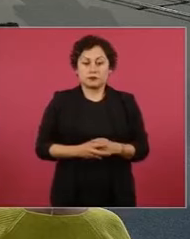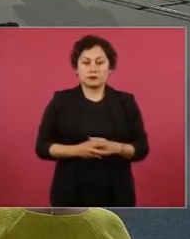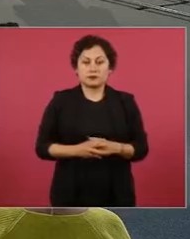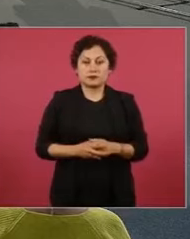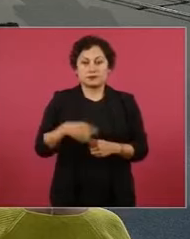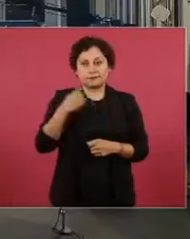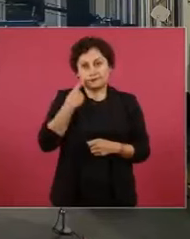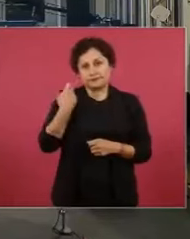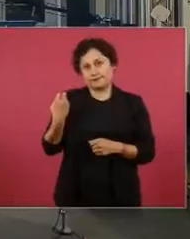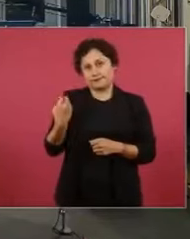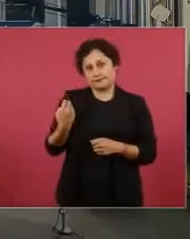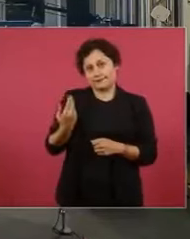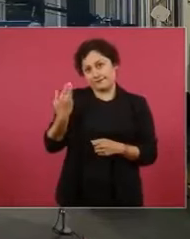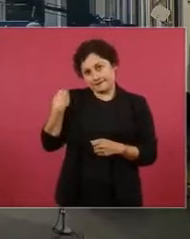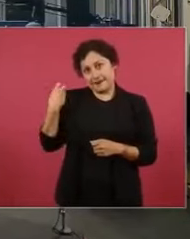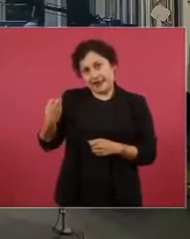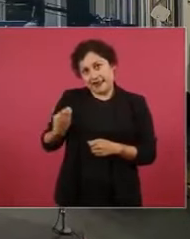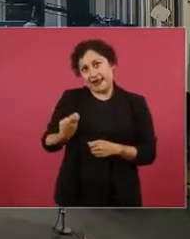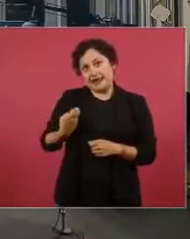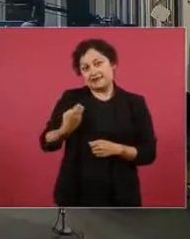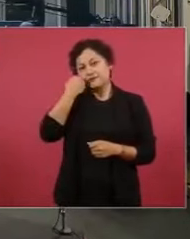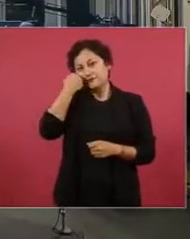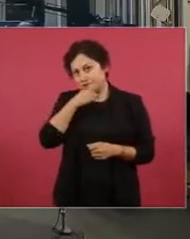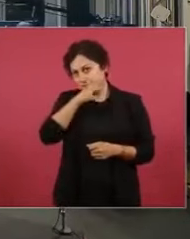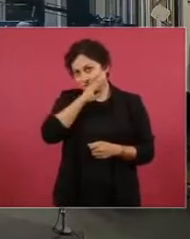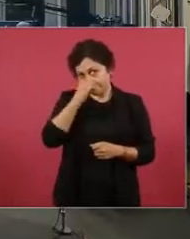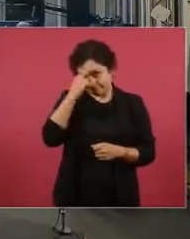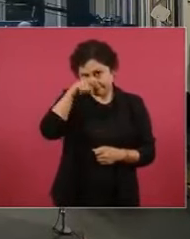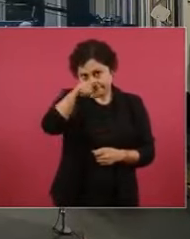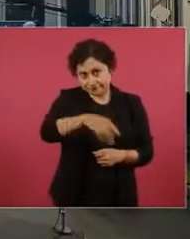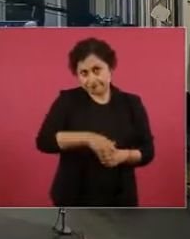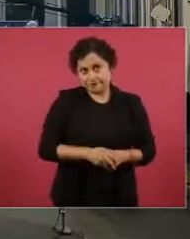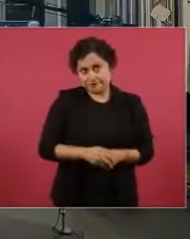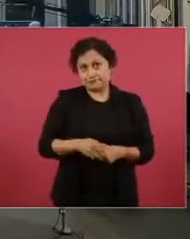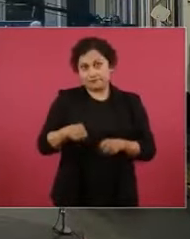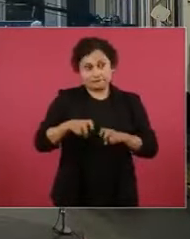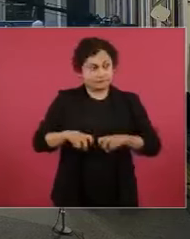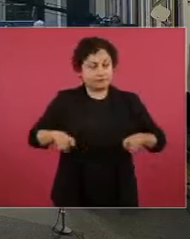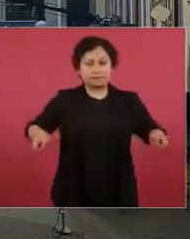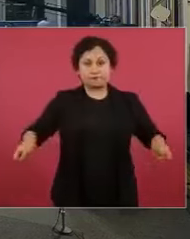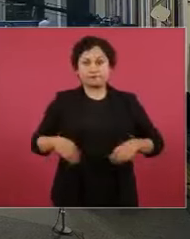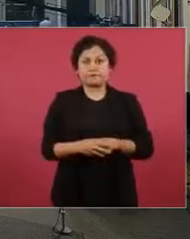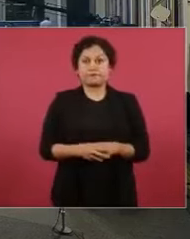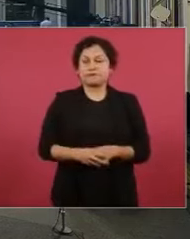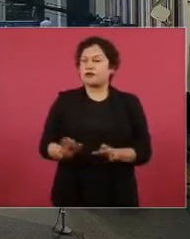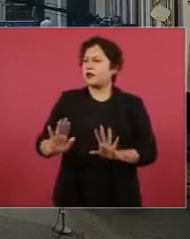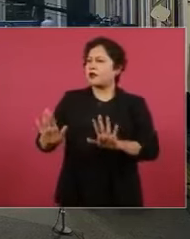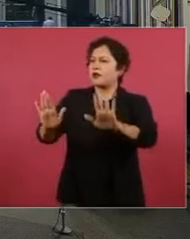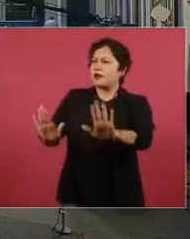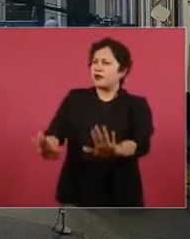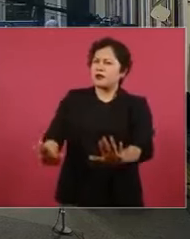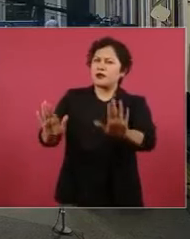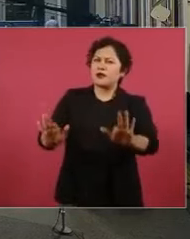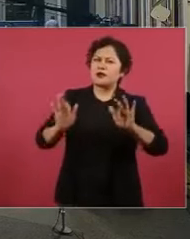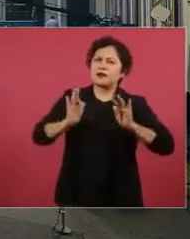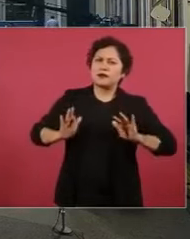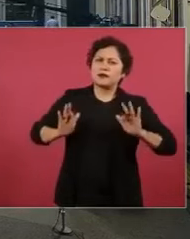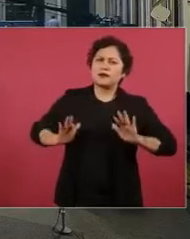Estos son sus paleros, presidente. Los que se ponen, hay un bloque de paleros aquí. No, pero tranquilo, tranquilo. Pues sí, porque mire. No hay que caer